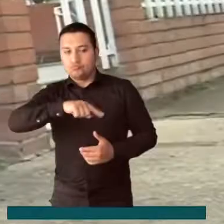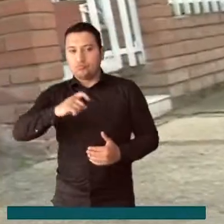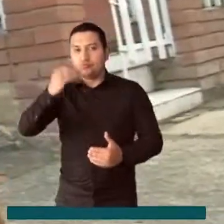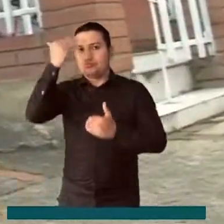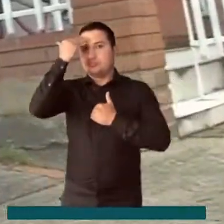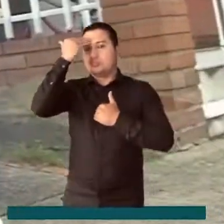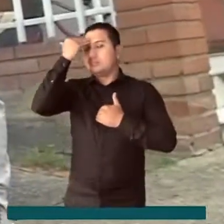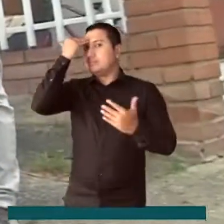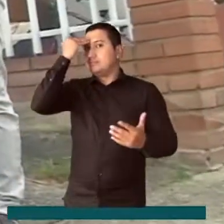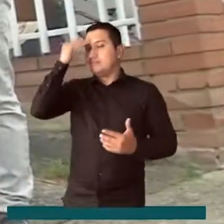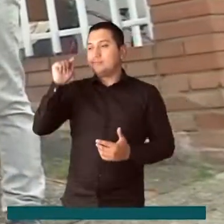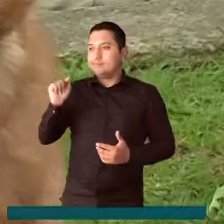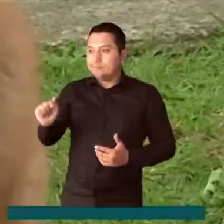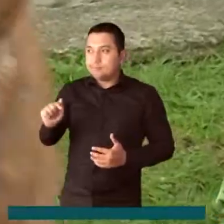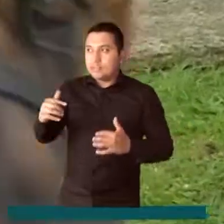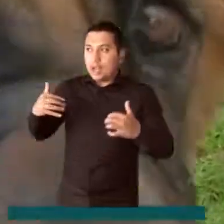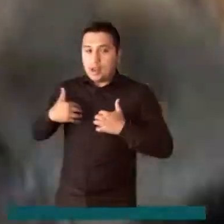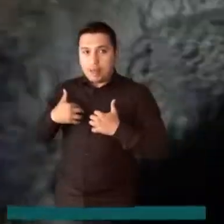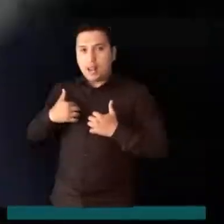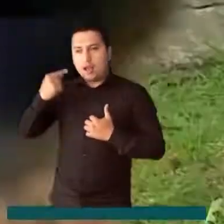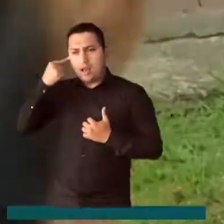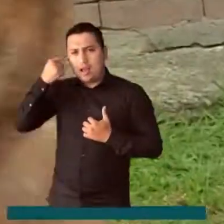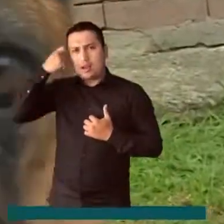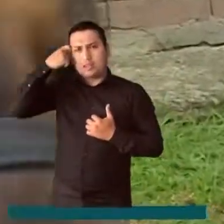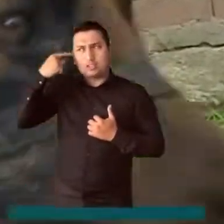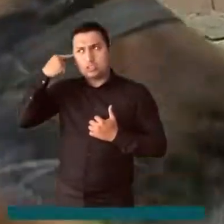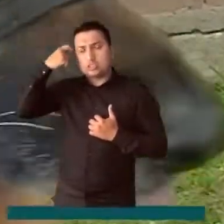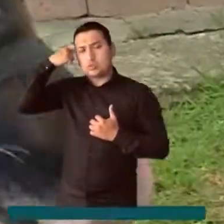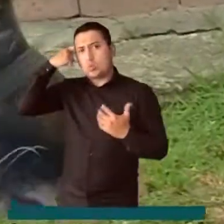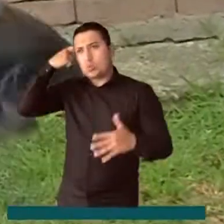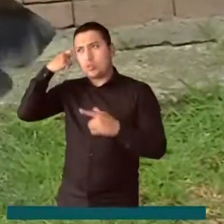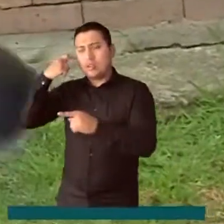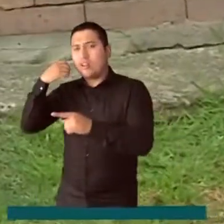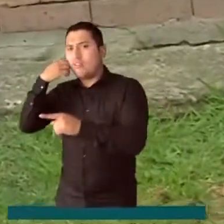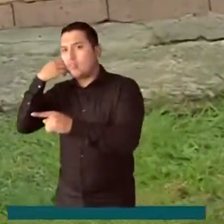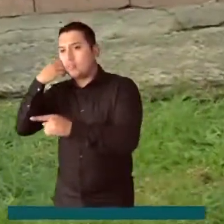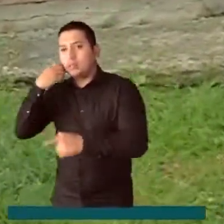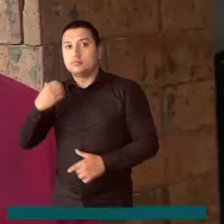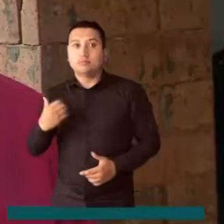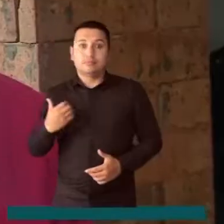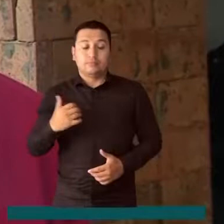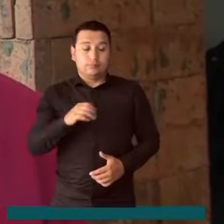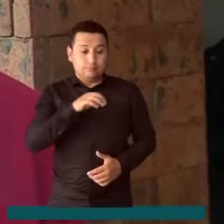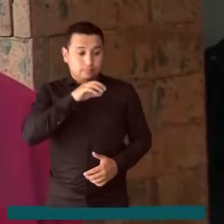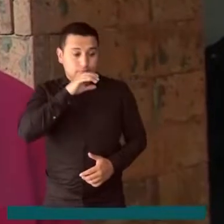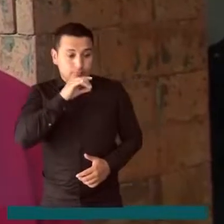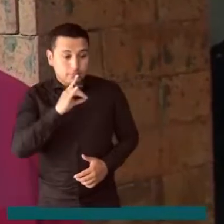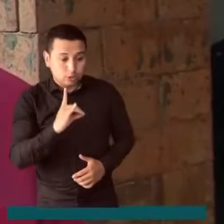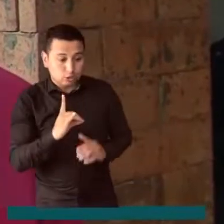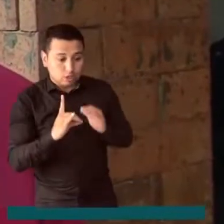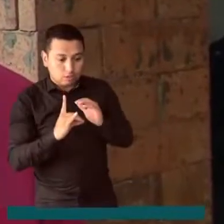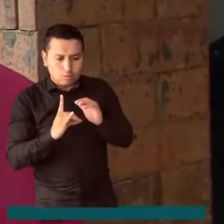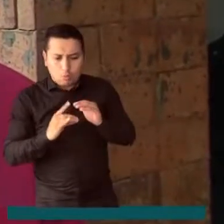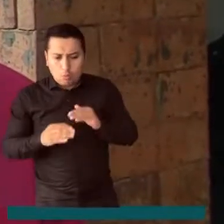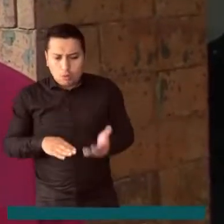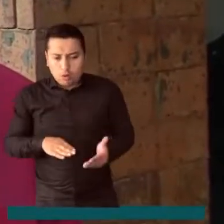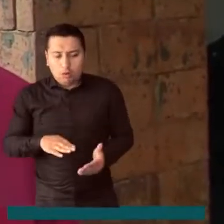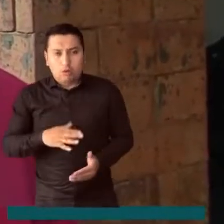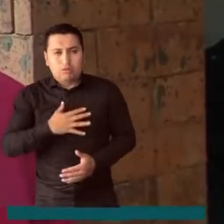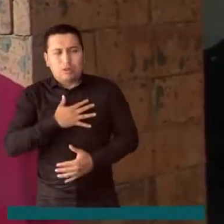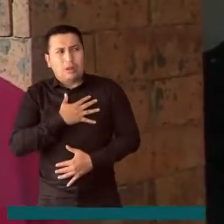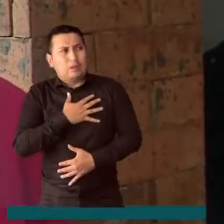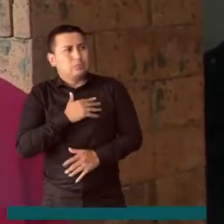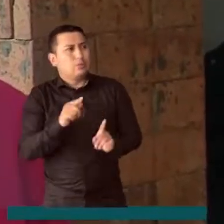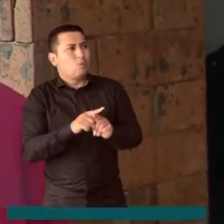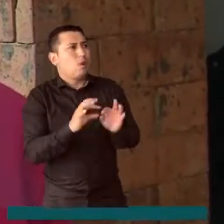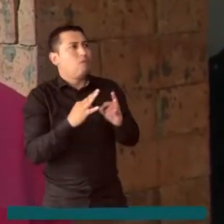son conscientes del riesgo que tienen los animales ante este tipo de enfermedades. Cuando se pierde una mascota en la casa es como perder un miembro de familia,